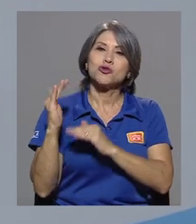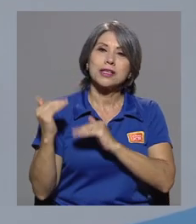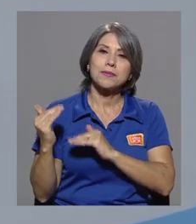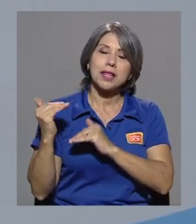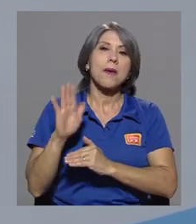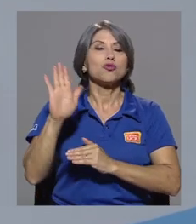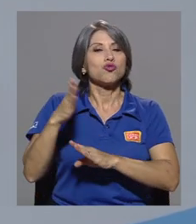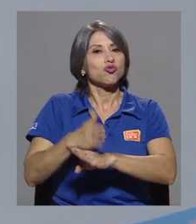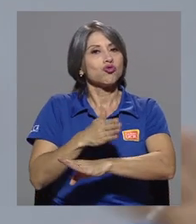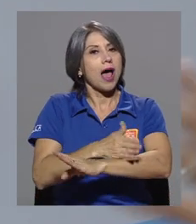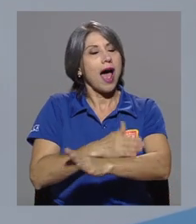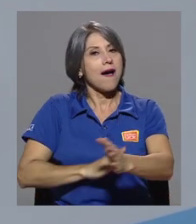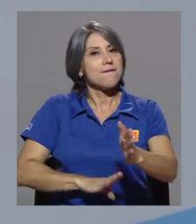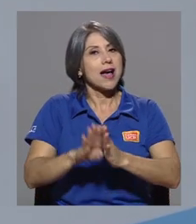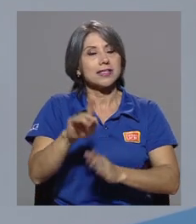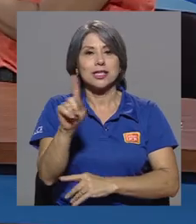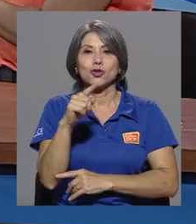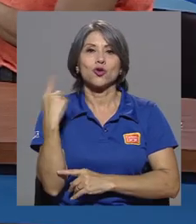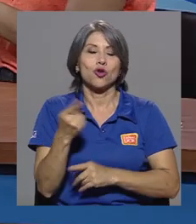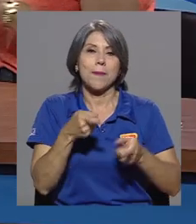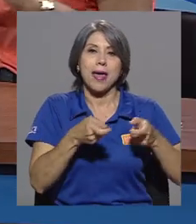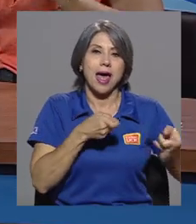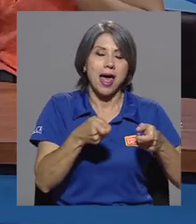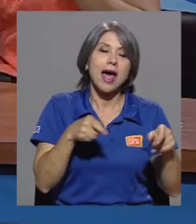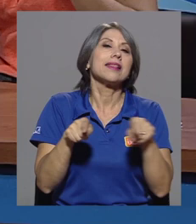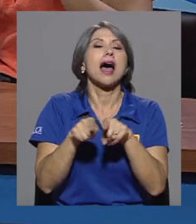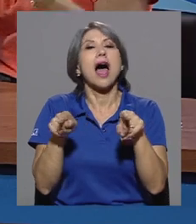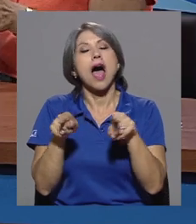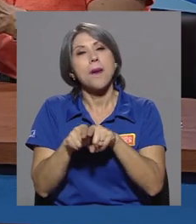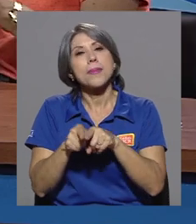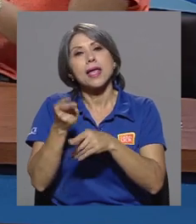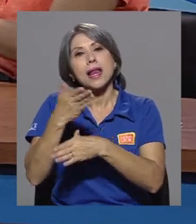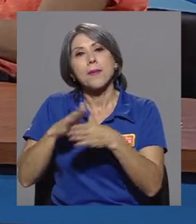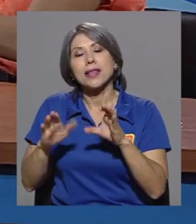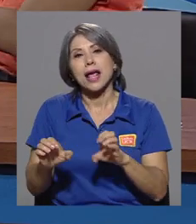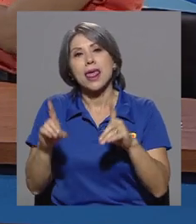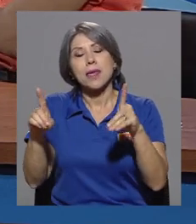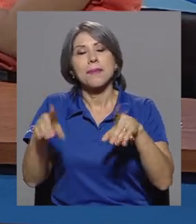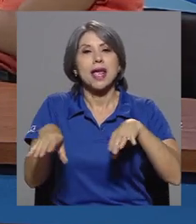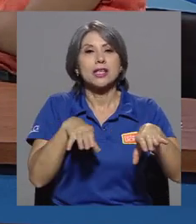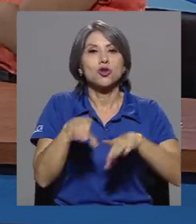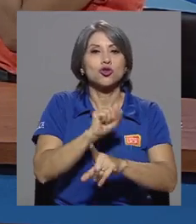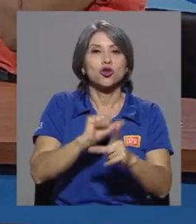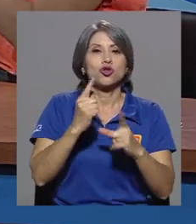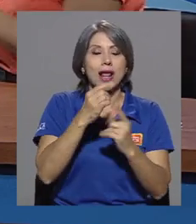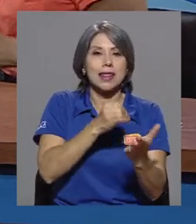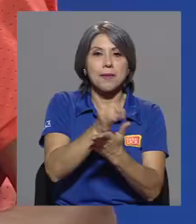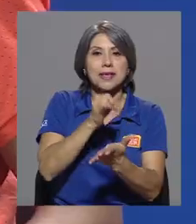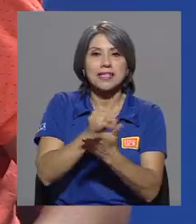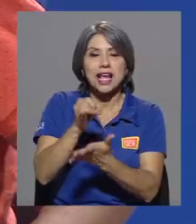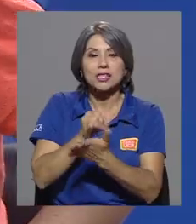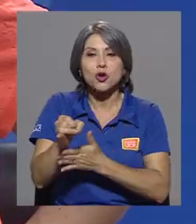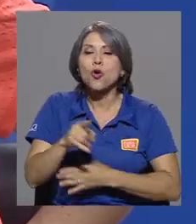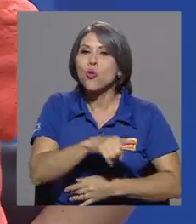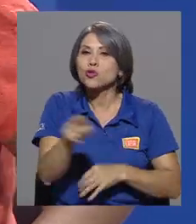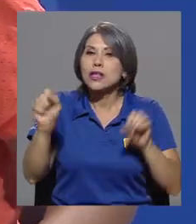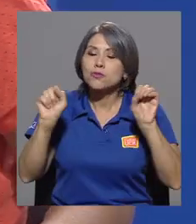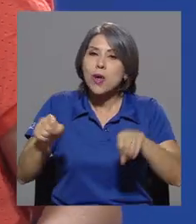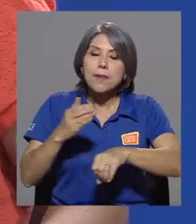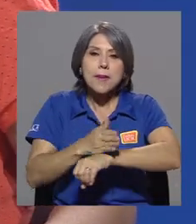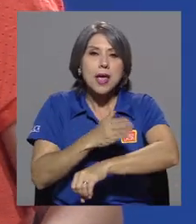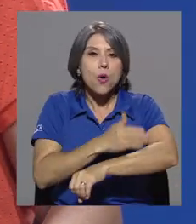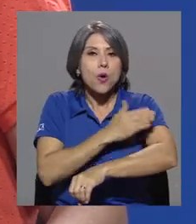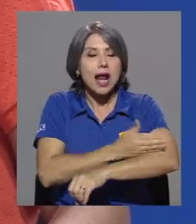avances que estamos seguros que no sólo en la parte administrativa sino en la parte académica de acción social y de investigación ustedes van a poder mejorar